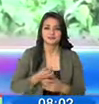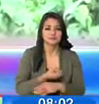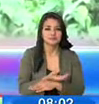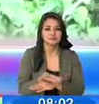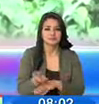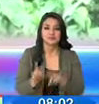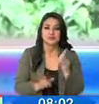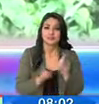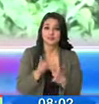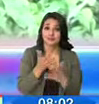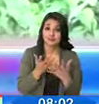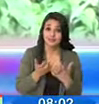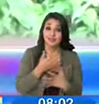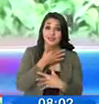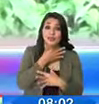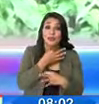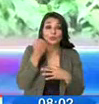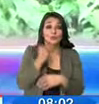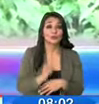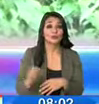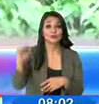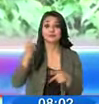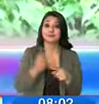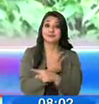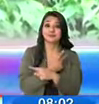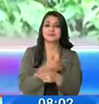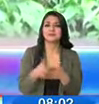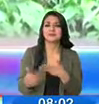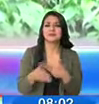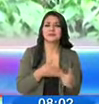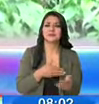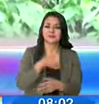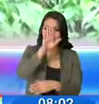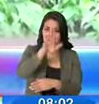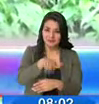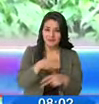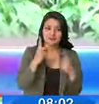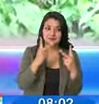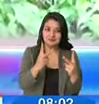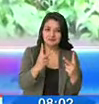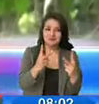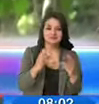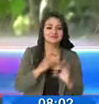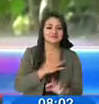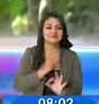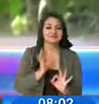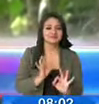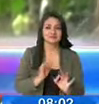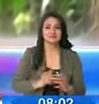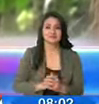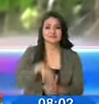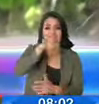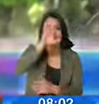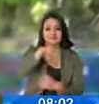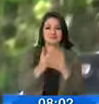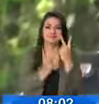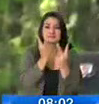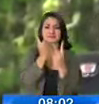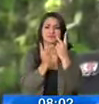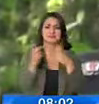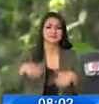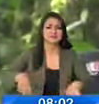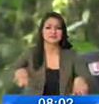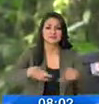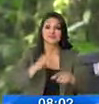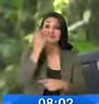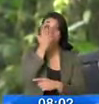personas así que le encanten las aventuras, es muy bueno, es como que te refresca, ¿no? Que vengan a visitarlo, es un lugar muy